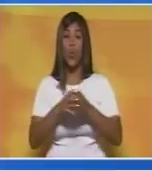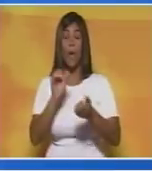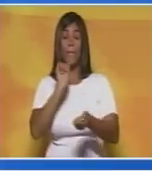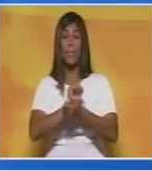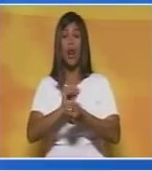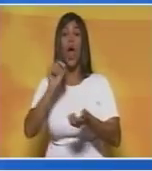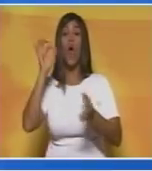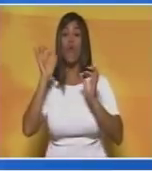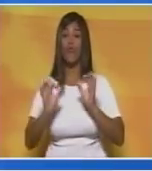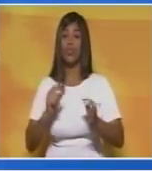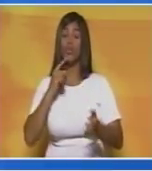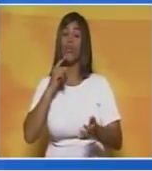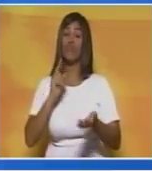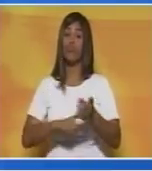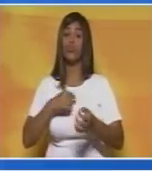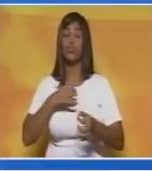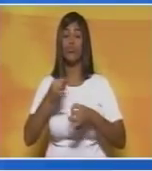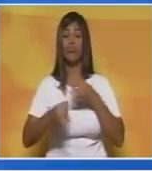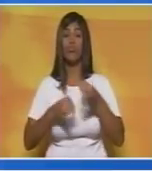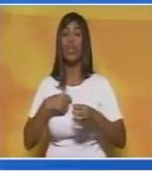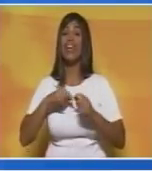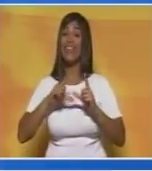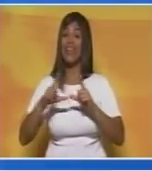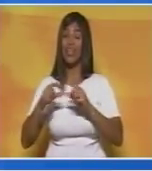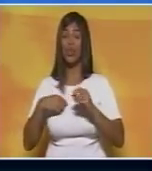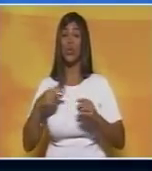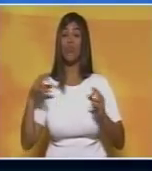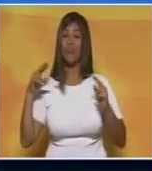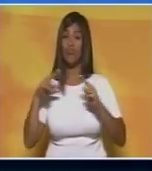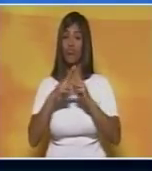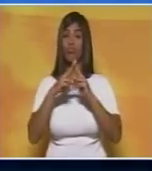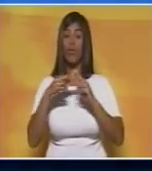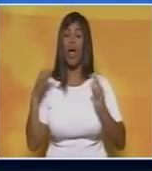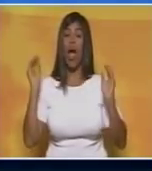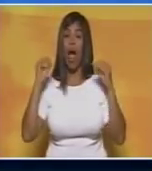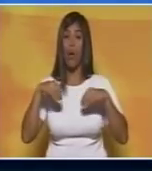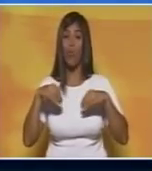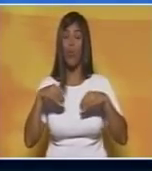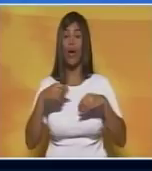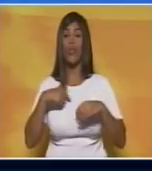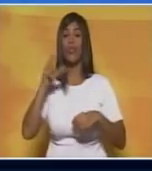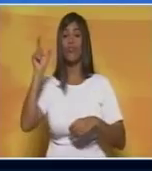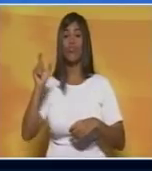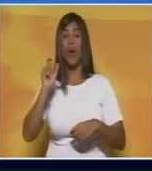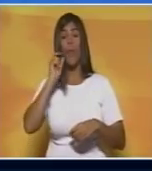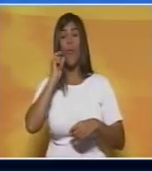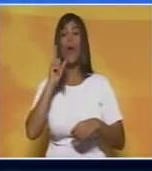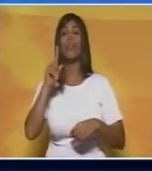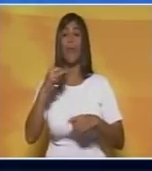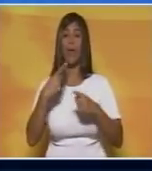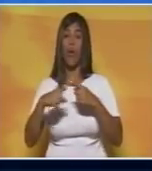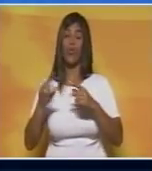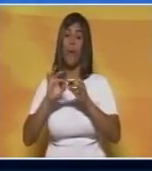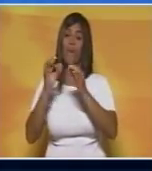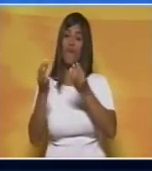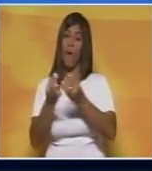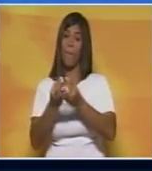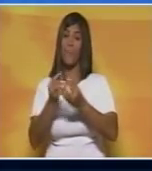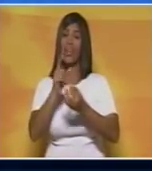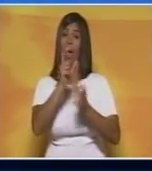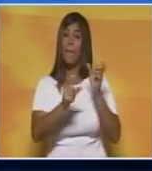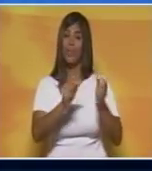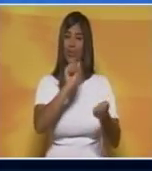ya está tramitada una reunión entre Michelle Bachelet y los familiares de los